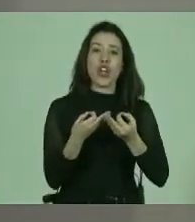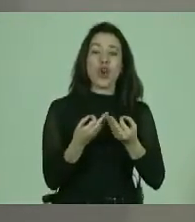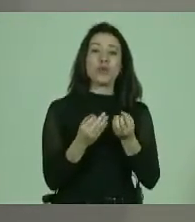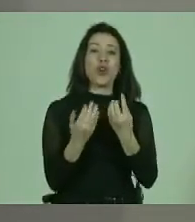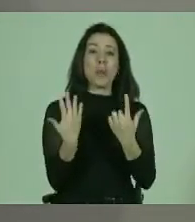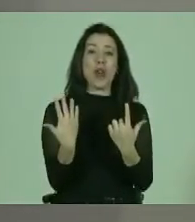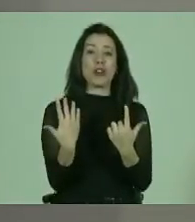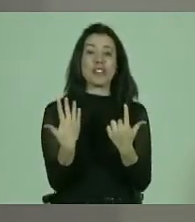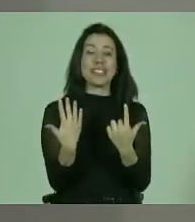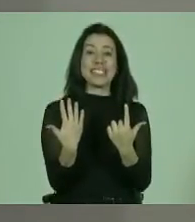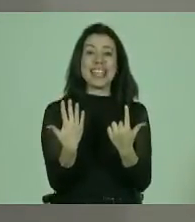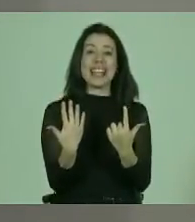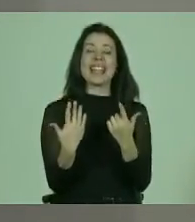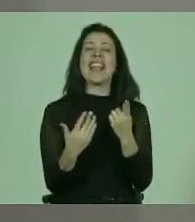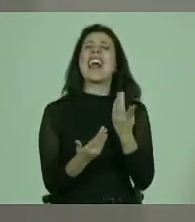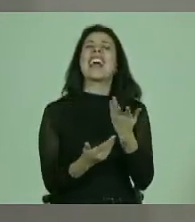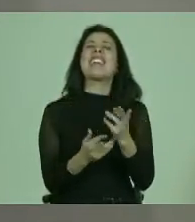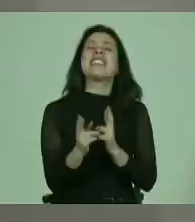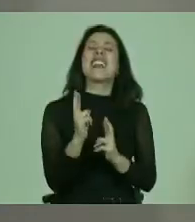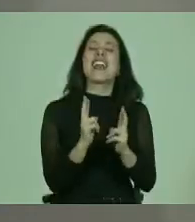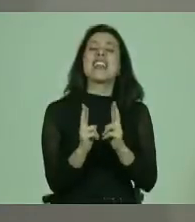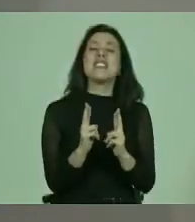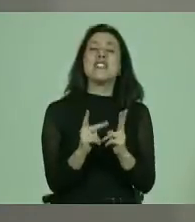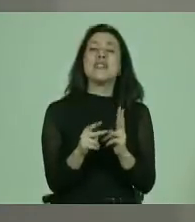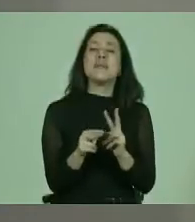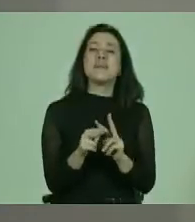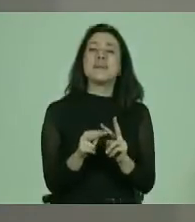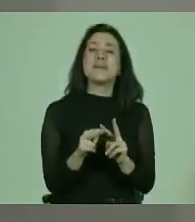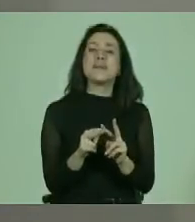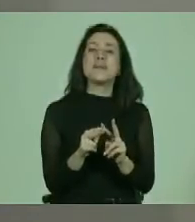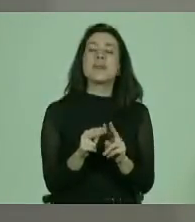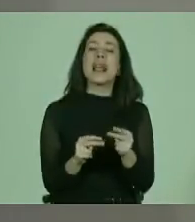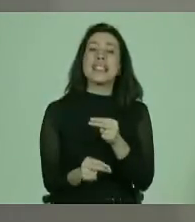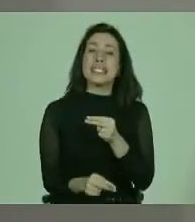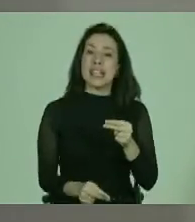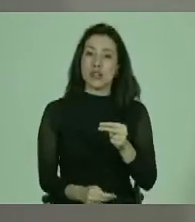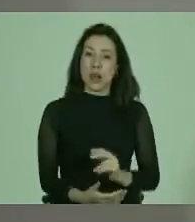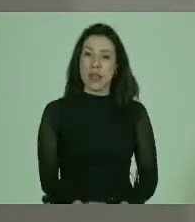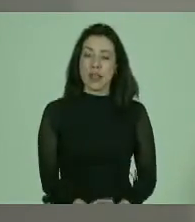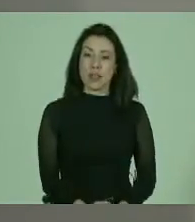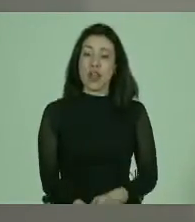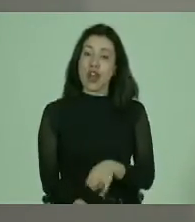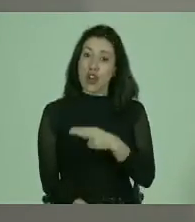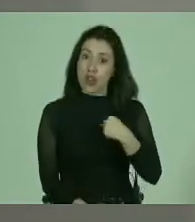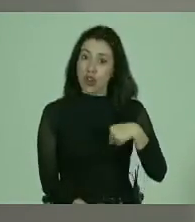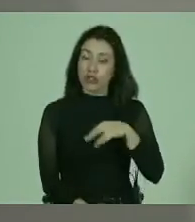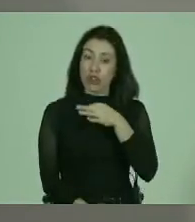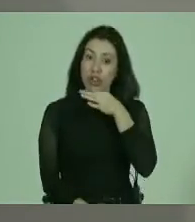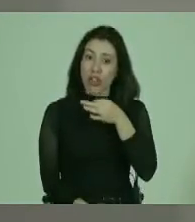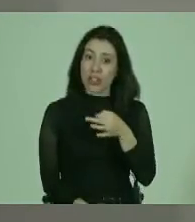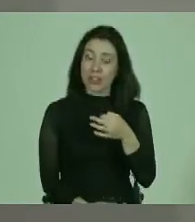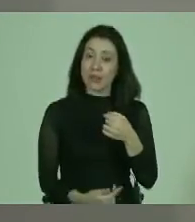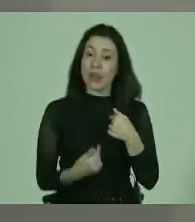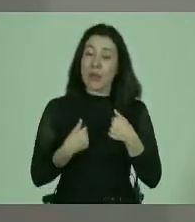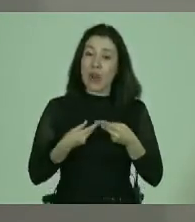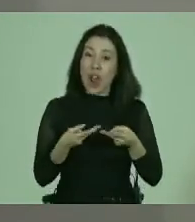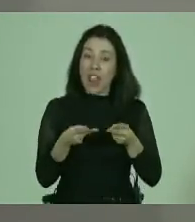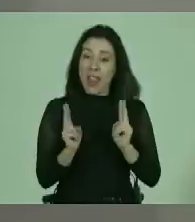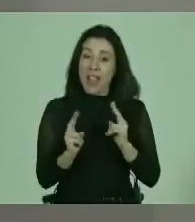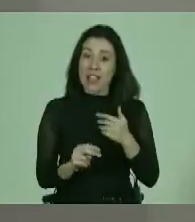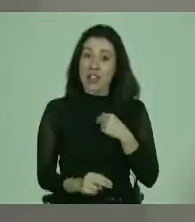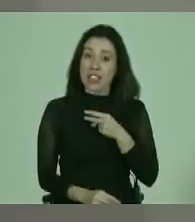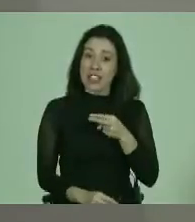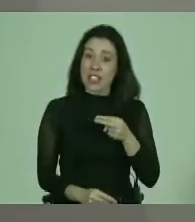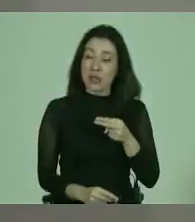7 que era la que tiene que ver con el ejercicio de la sexualidad y nosotros dijimos en el ejercicio del derecho a la sexualidad